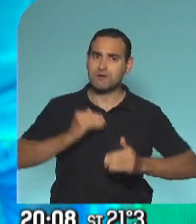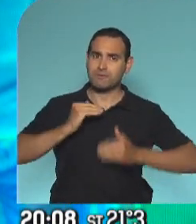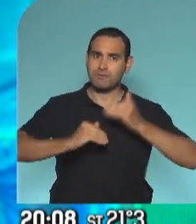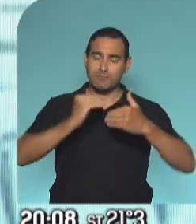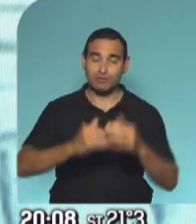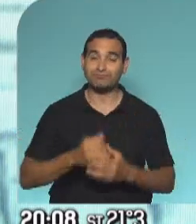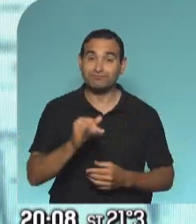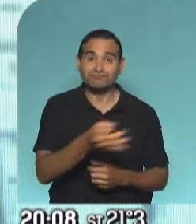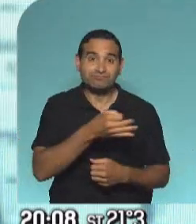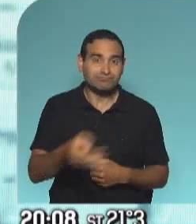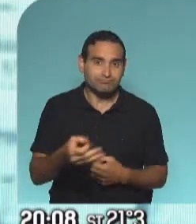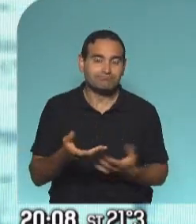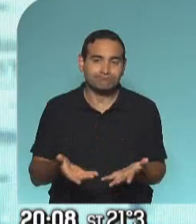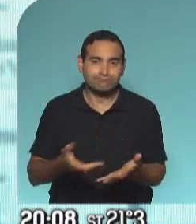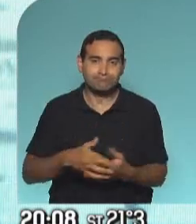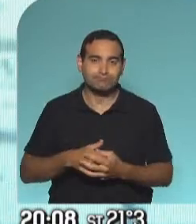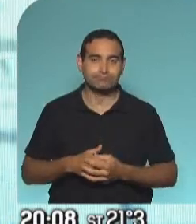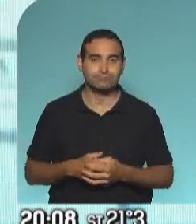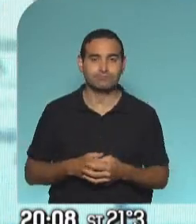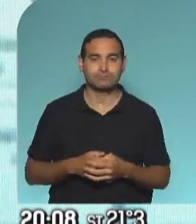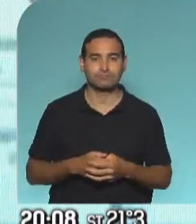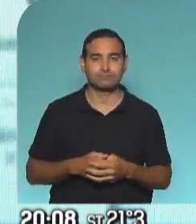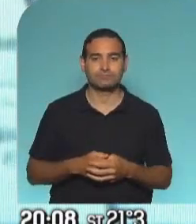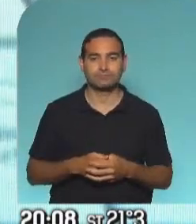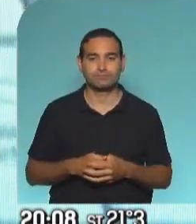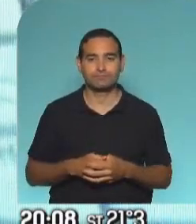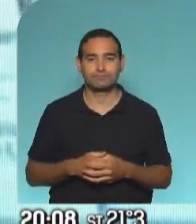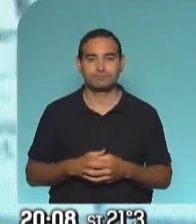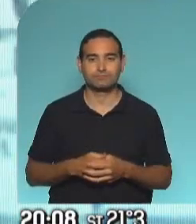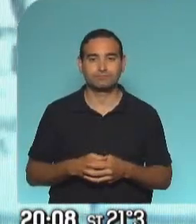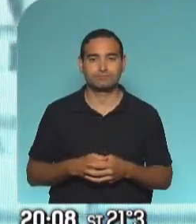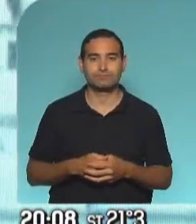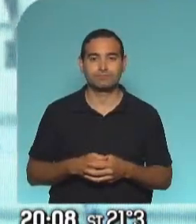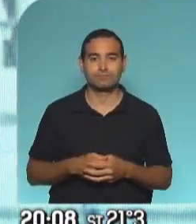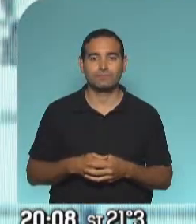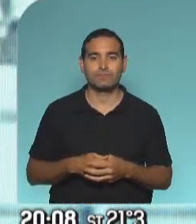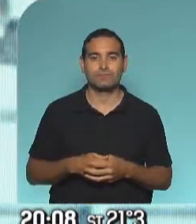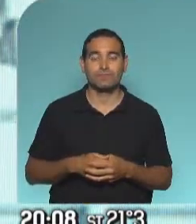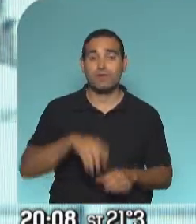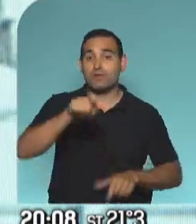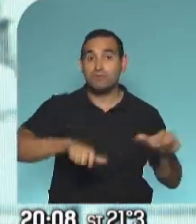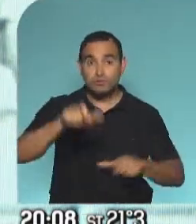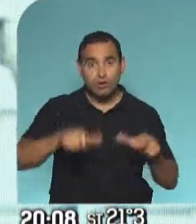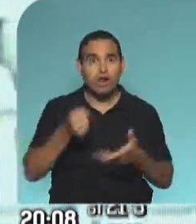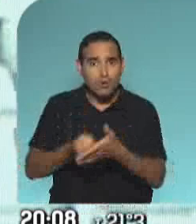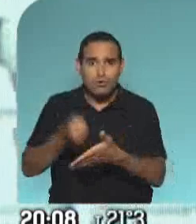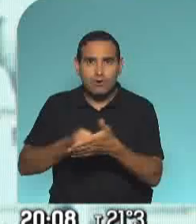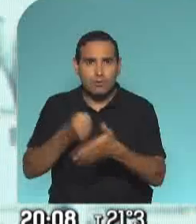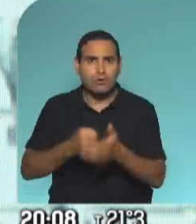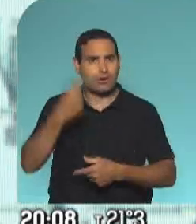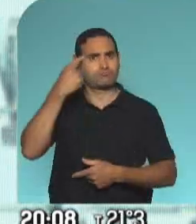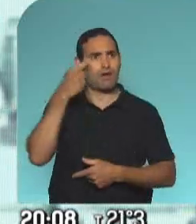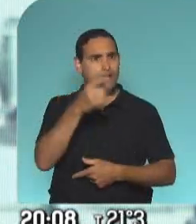después representó en el hombre que más le costó, a la gente que le costó, un símbolo. Fue un símbolo de que una bandera, se puede,